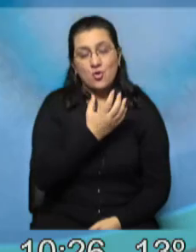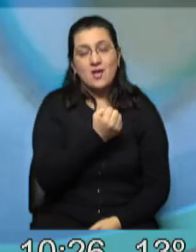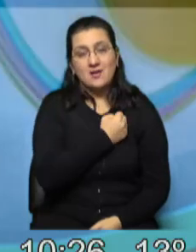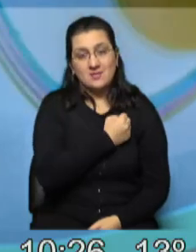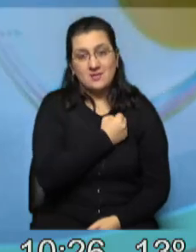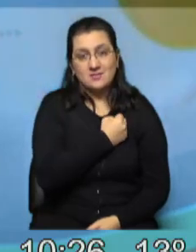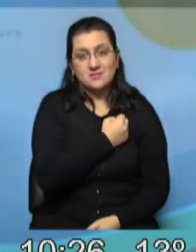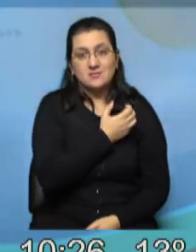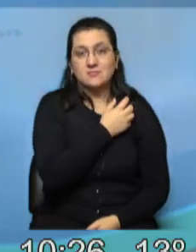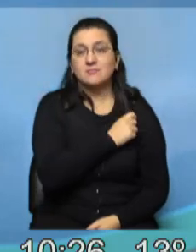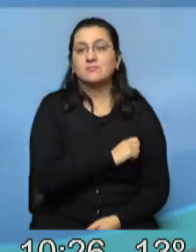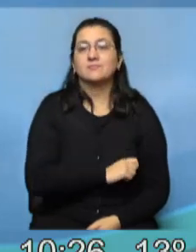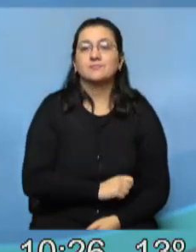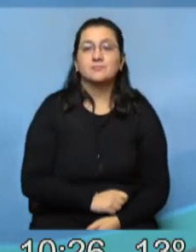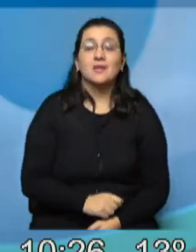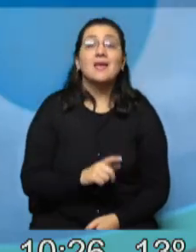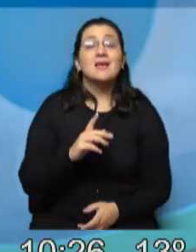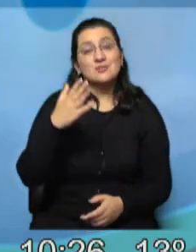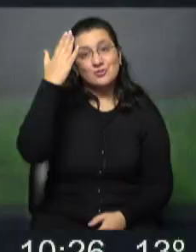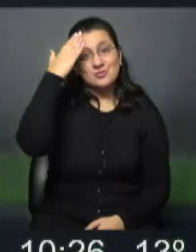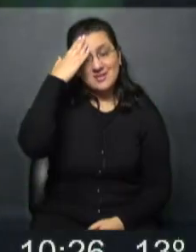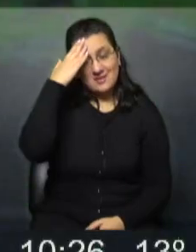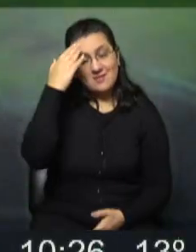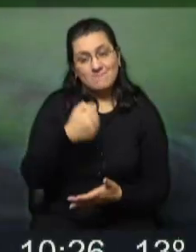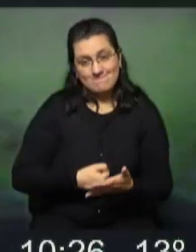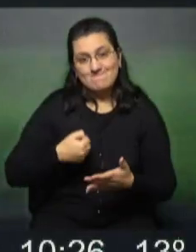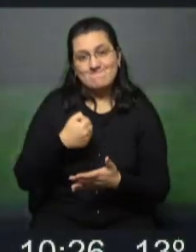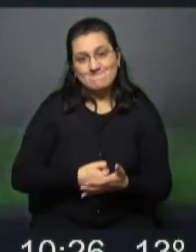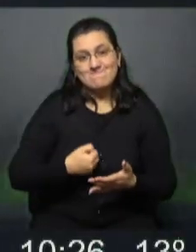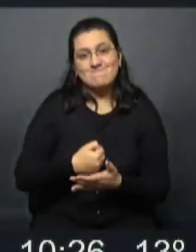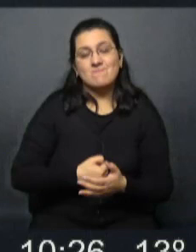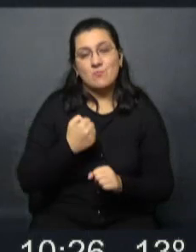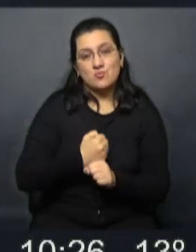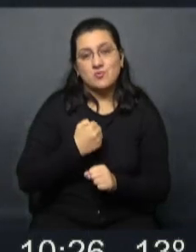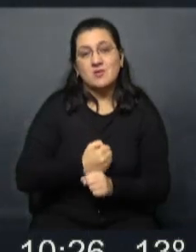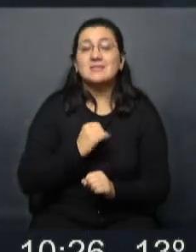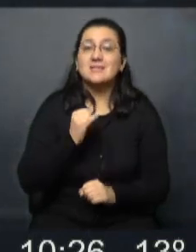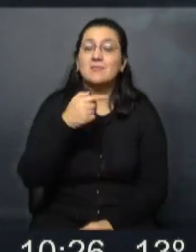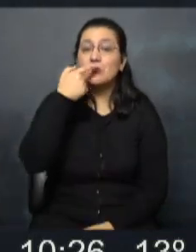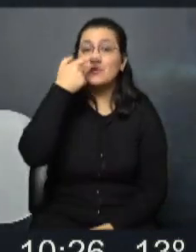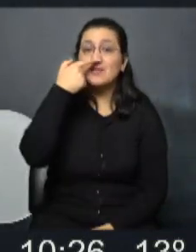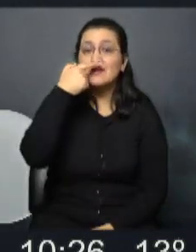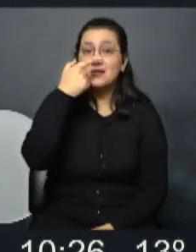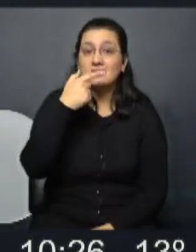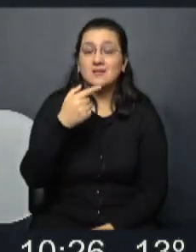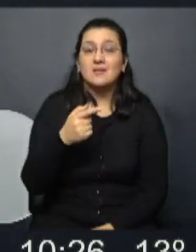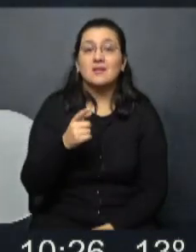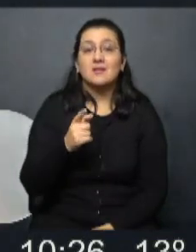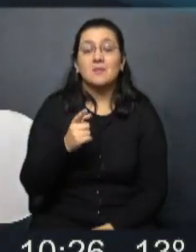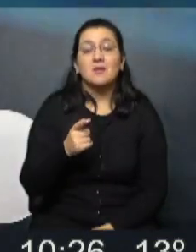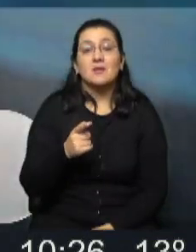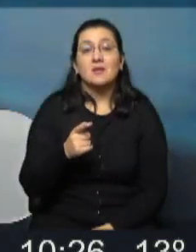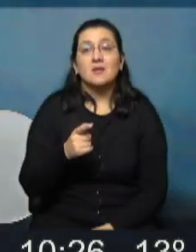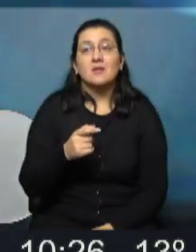Pero sé que te llevó también tu enorme trabajo. Sí, pero muy interesante y muy conmovedor